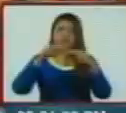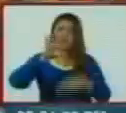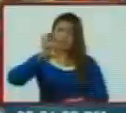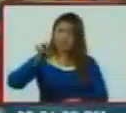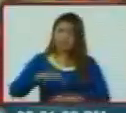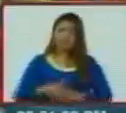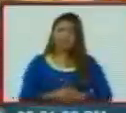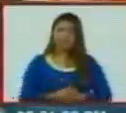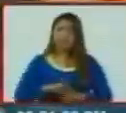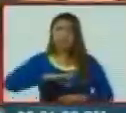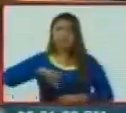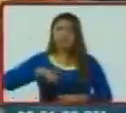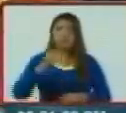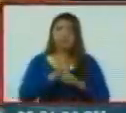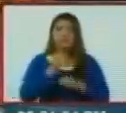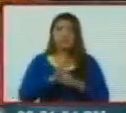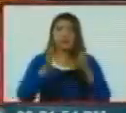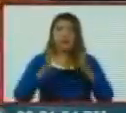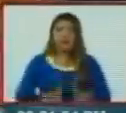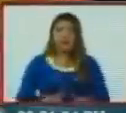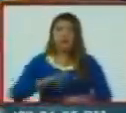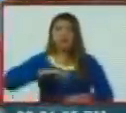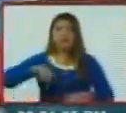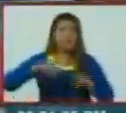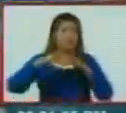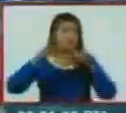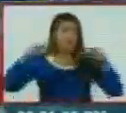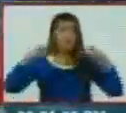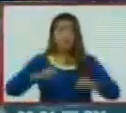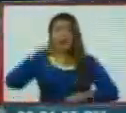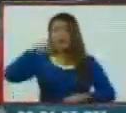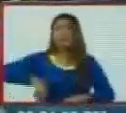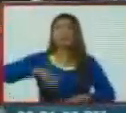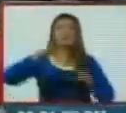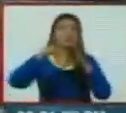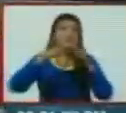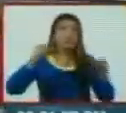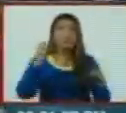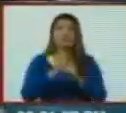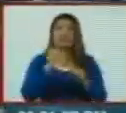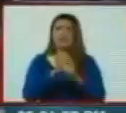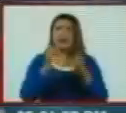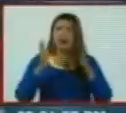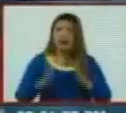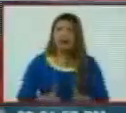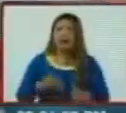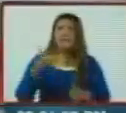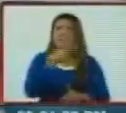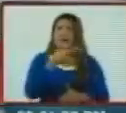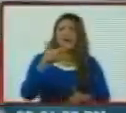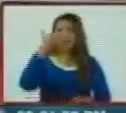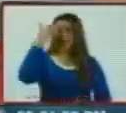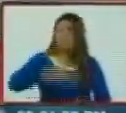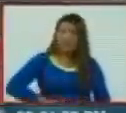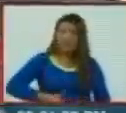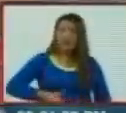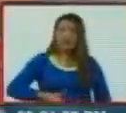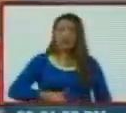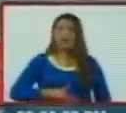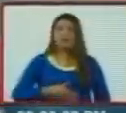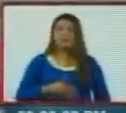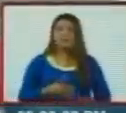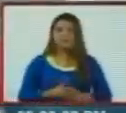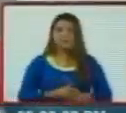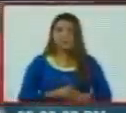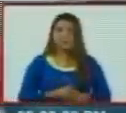somos trabajadores, porque aquí todos los motorizados que estamos aquí somos trabajadores. Ay, ya mataron un guardia, ya mataron hasta